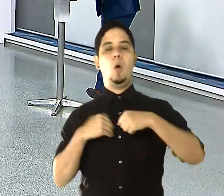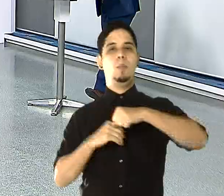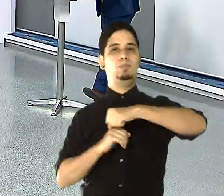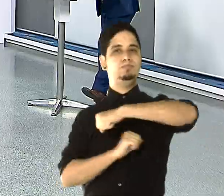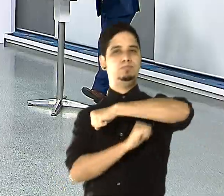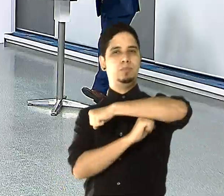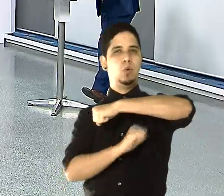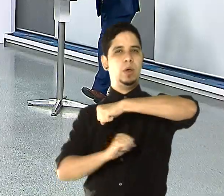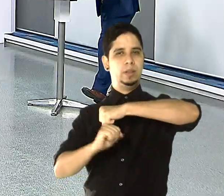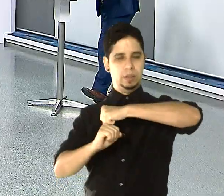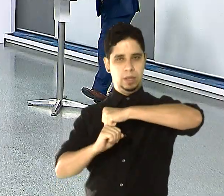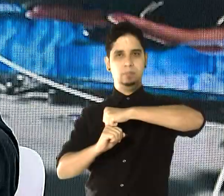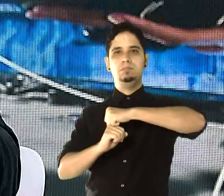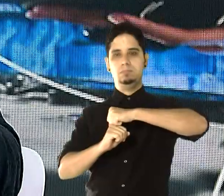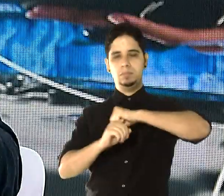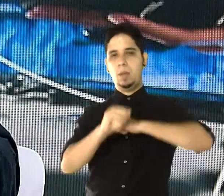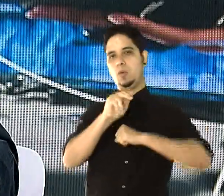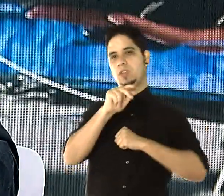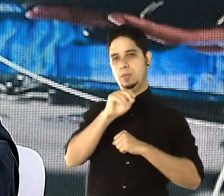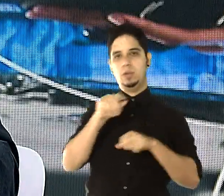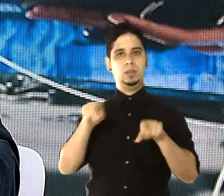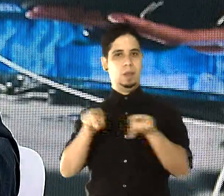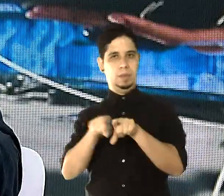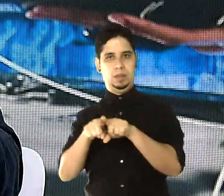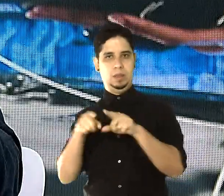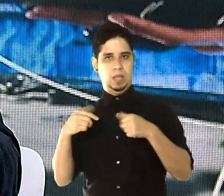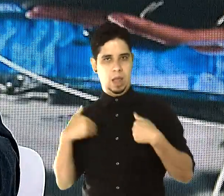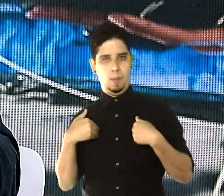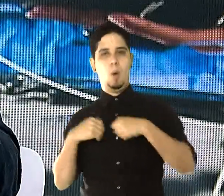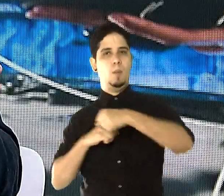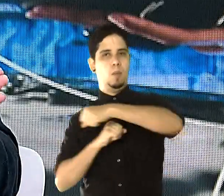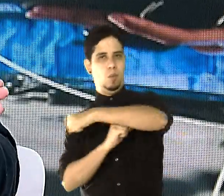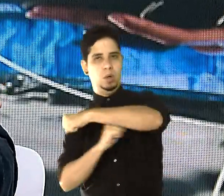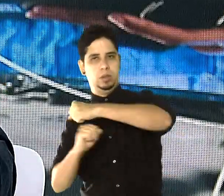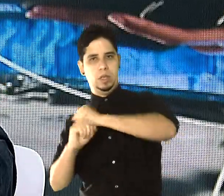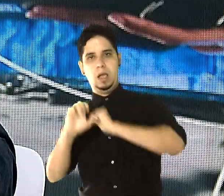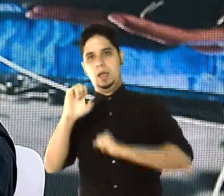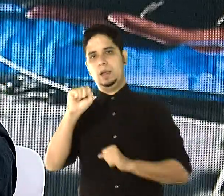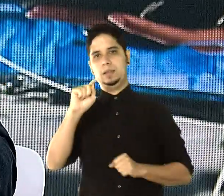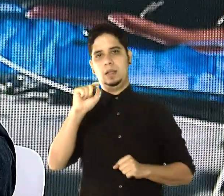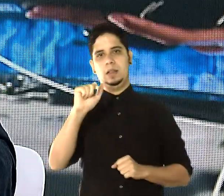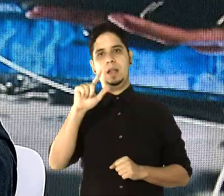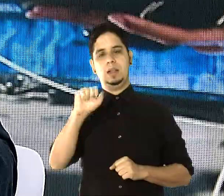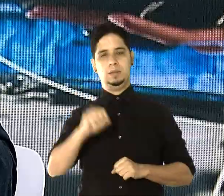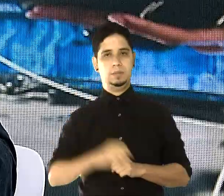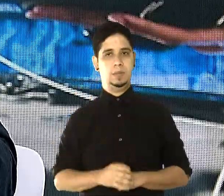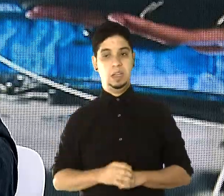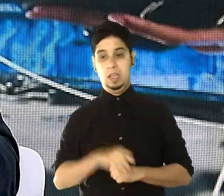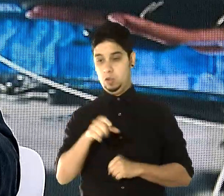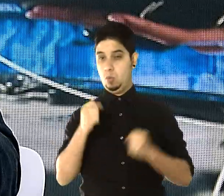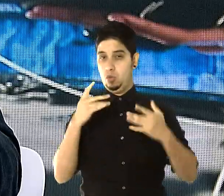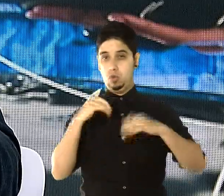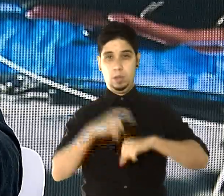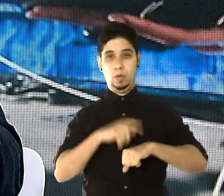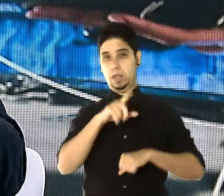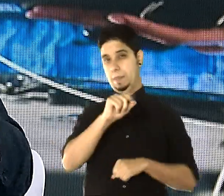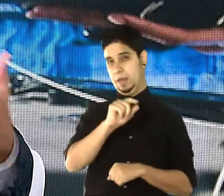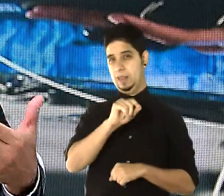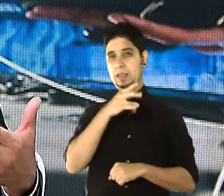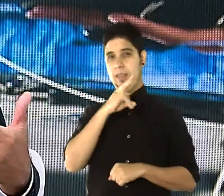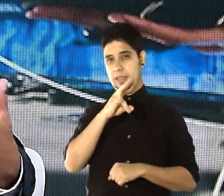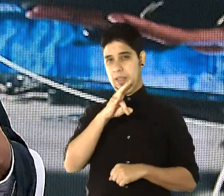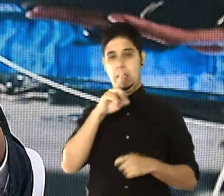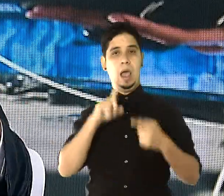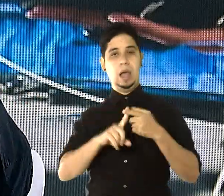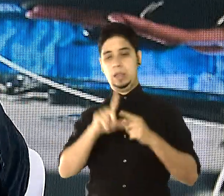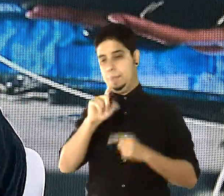Definitivamente. Así que eso tardó mucho. Yo te diría que entre el 2017 y el 2019, aunque yo no estaba en